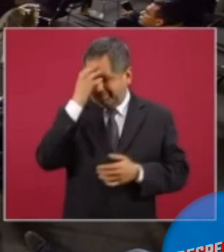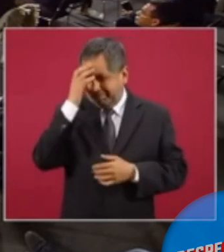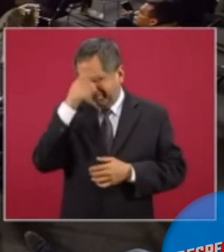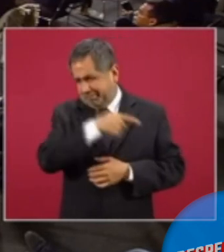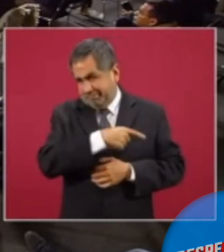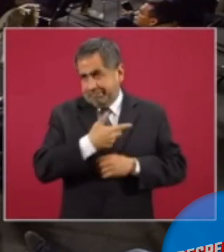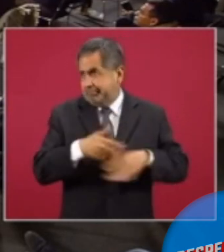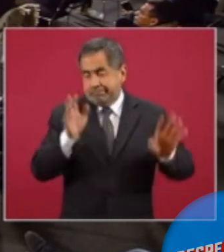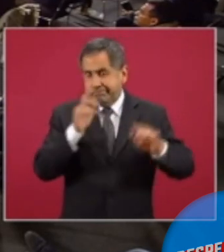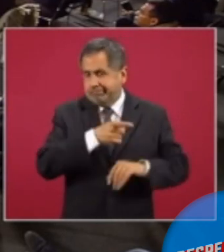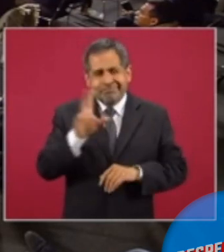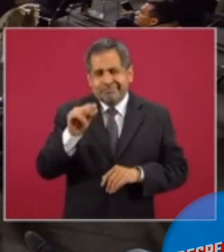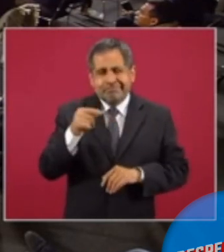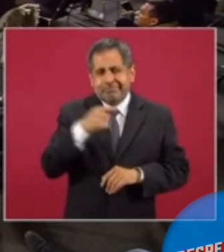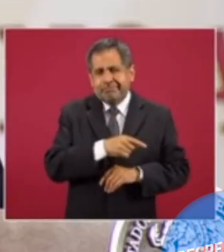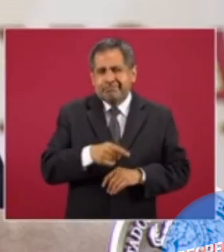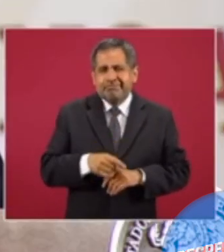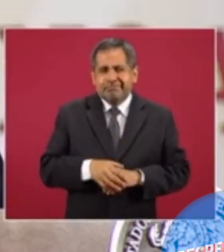famosas. ¿Sí?